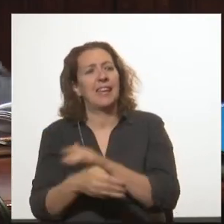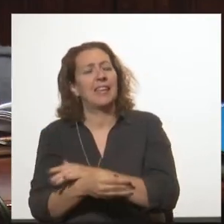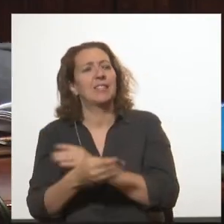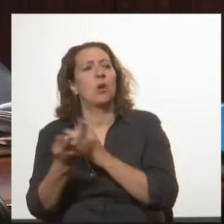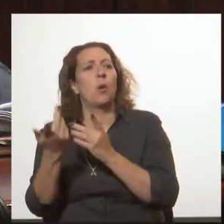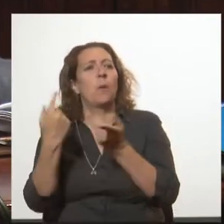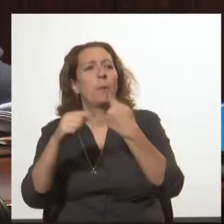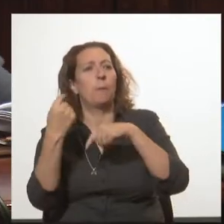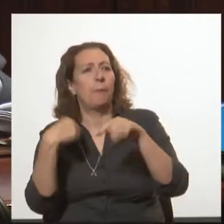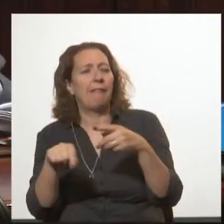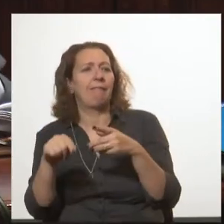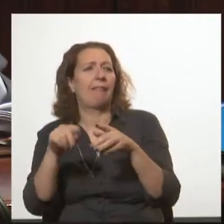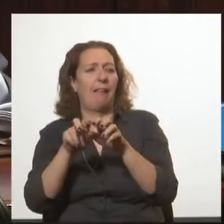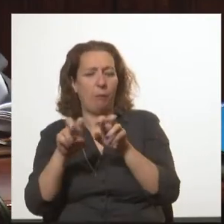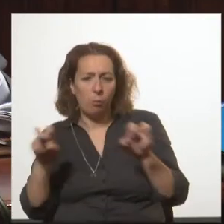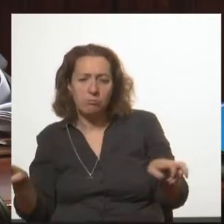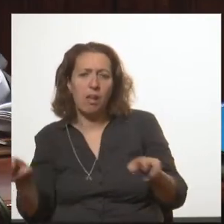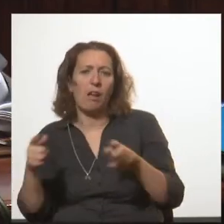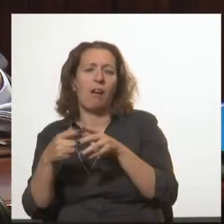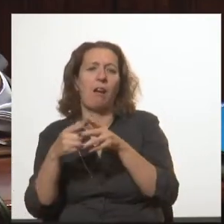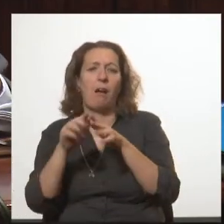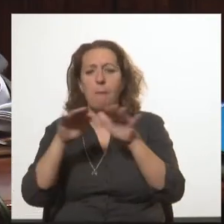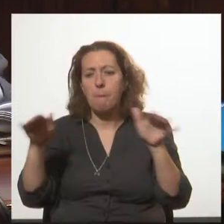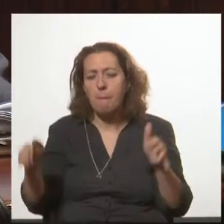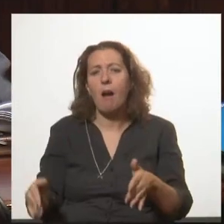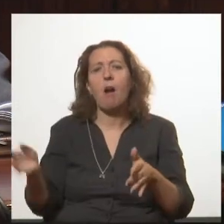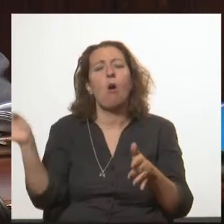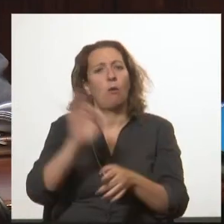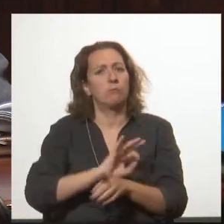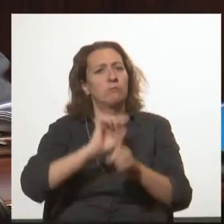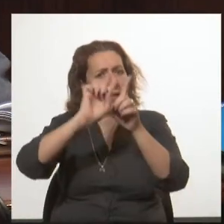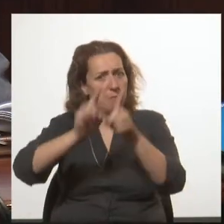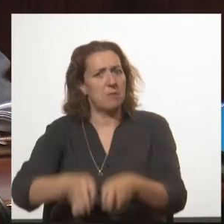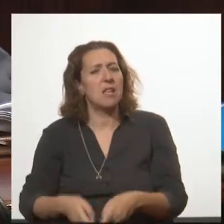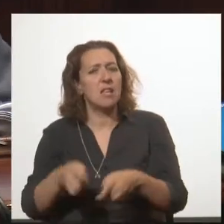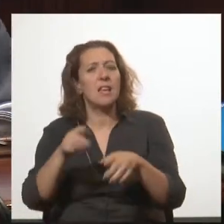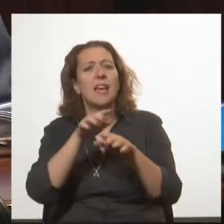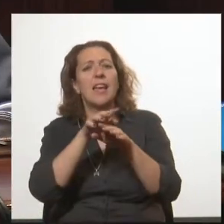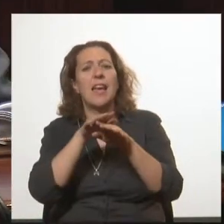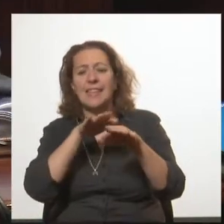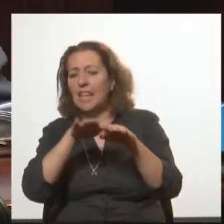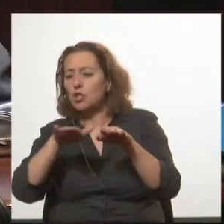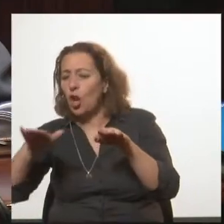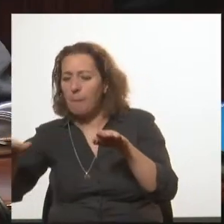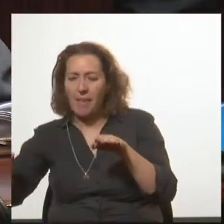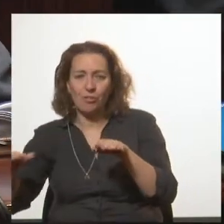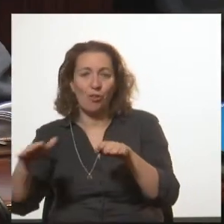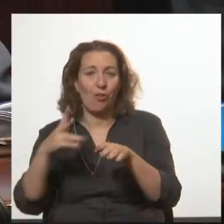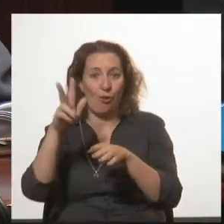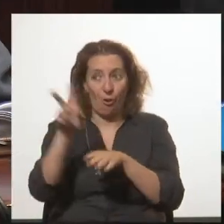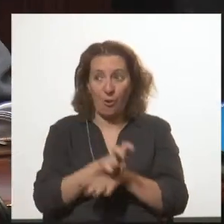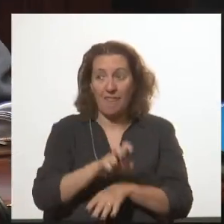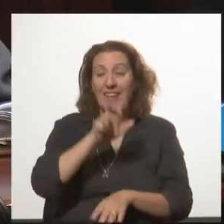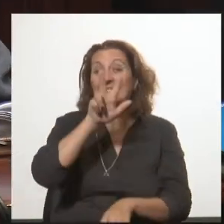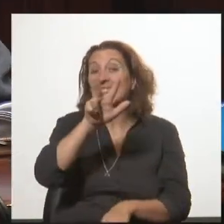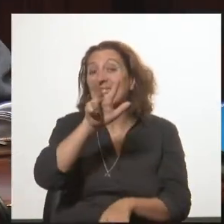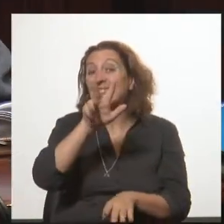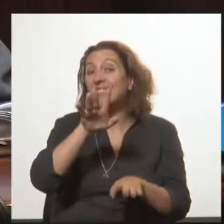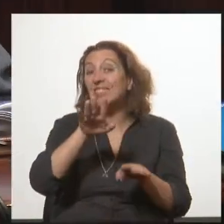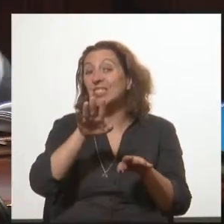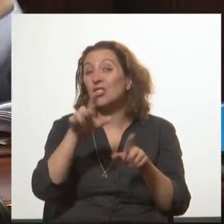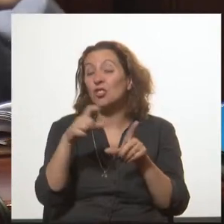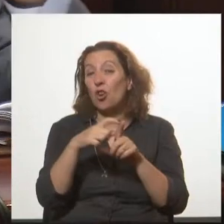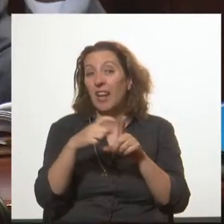con locales comerciales ubicados en antel o incluso por el estacionamiento que se va a cobrar 3 dólares por auto estacionado